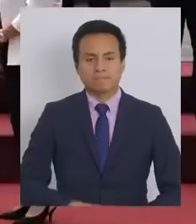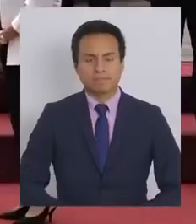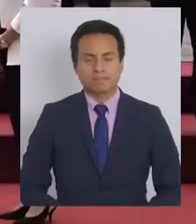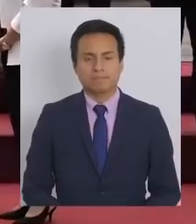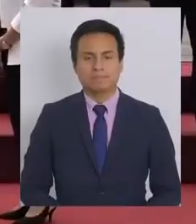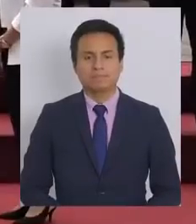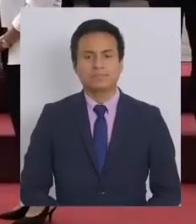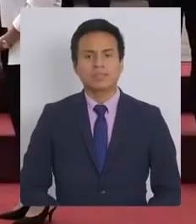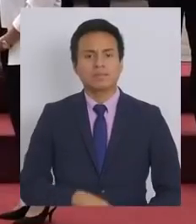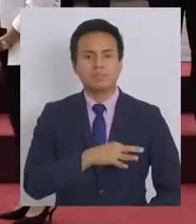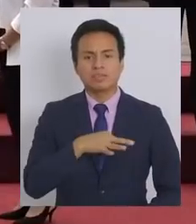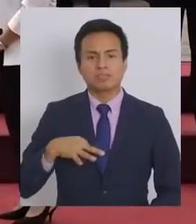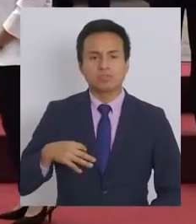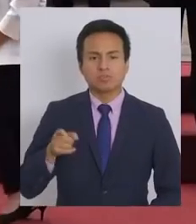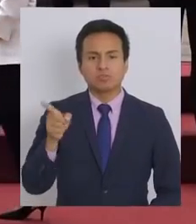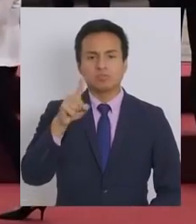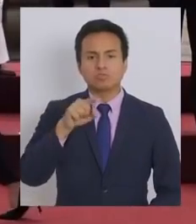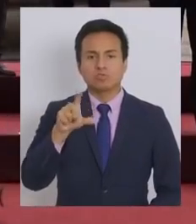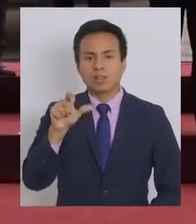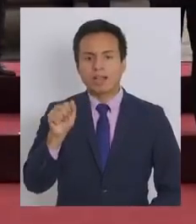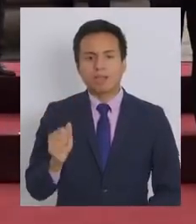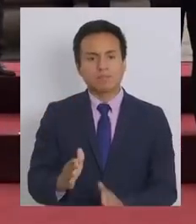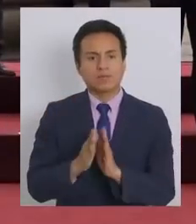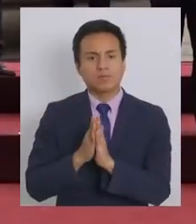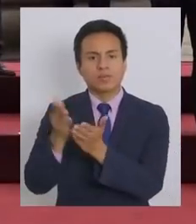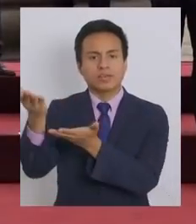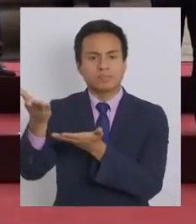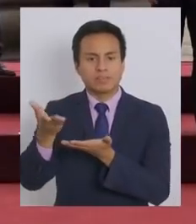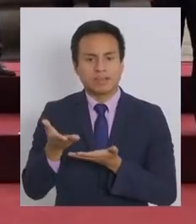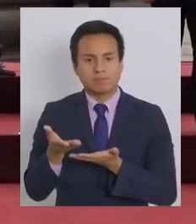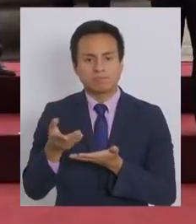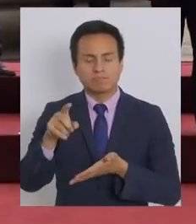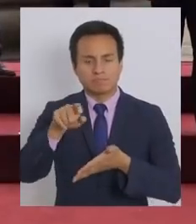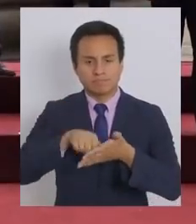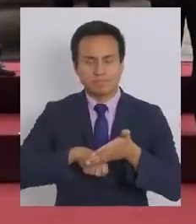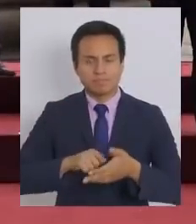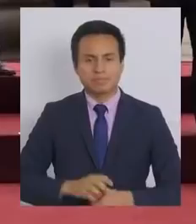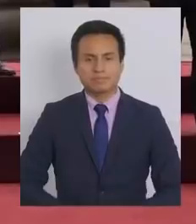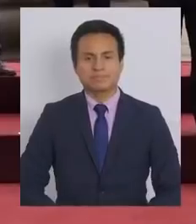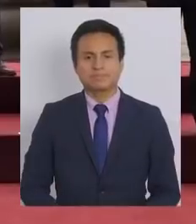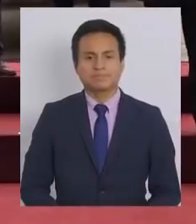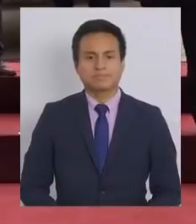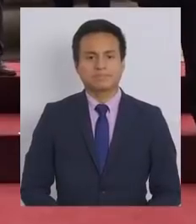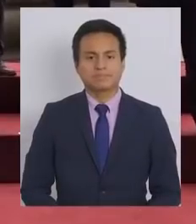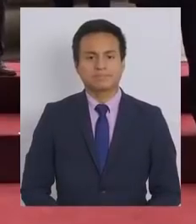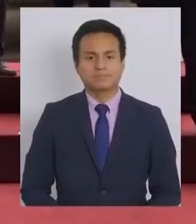Ministro Solá, por favor, los invitamos a la firma.